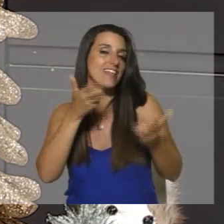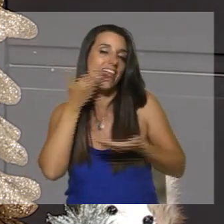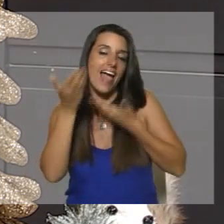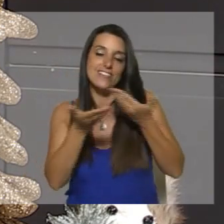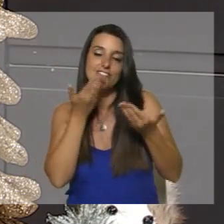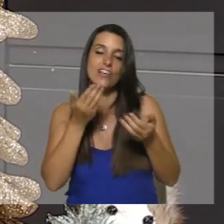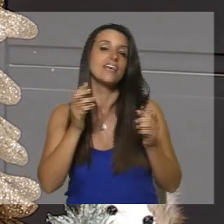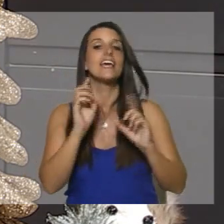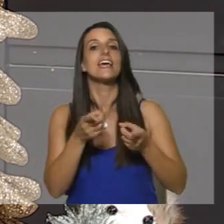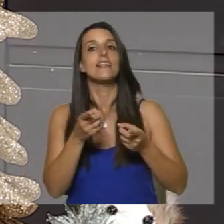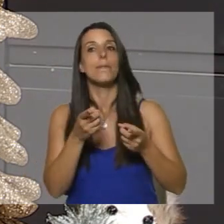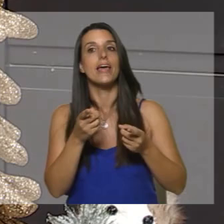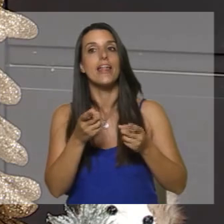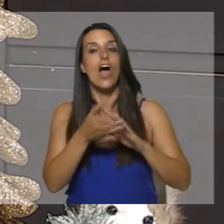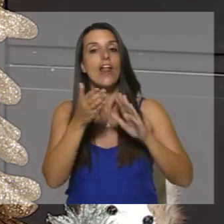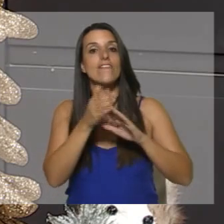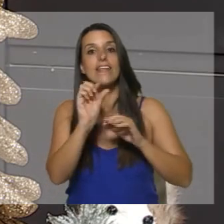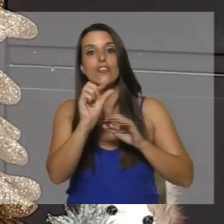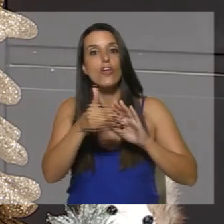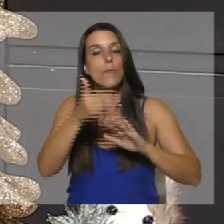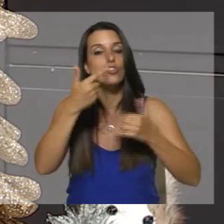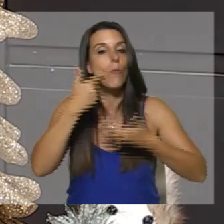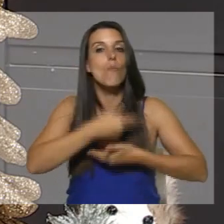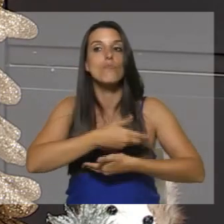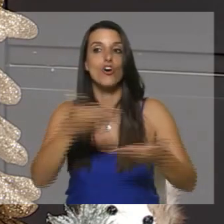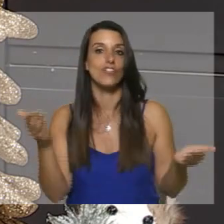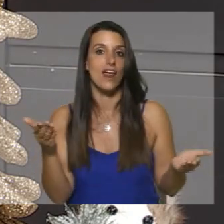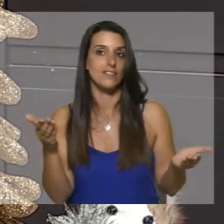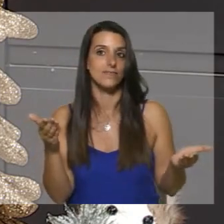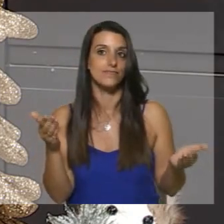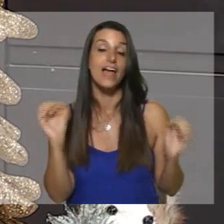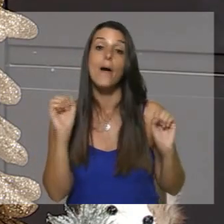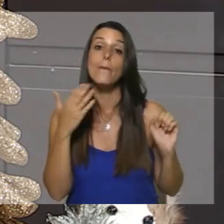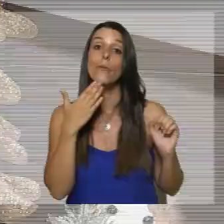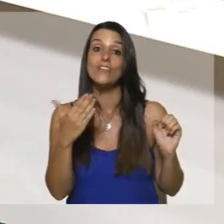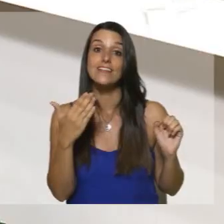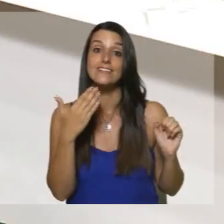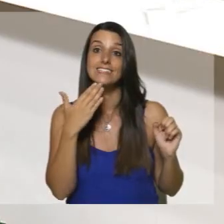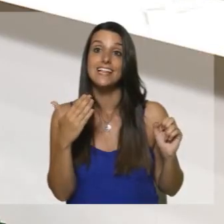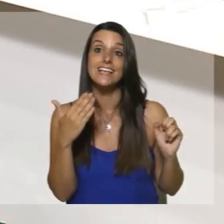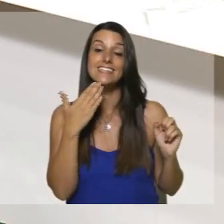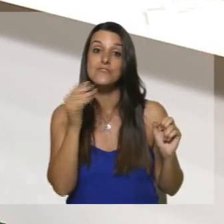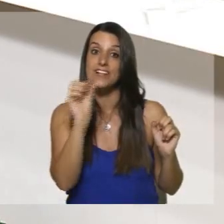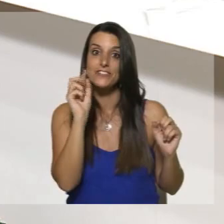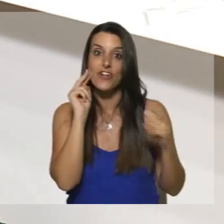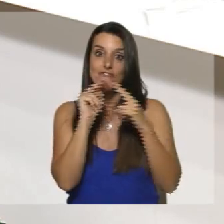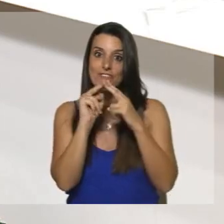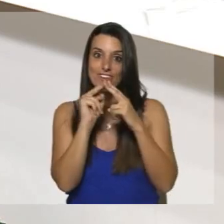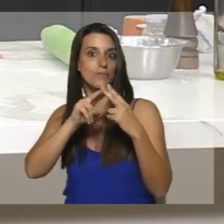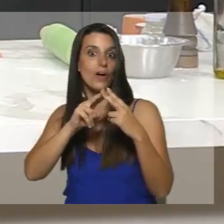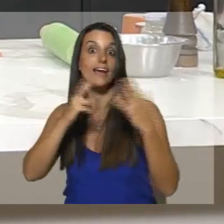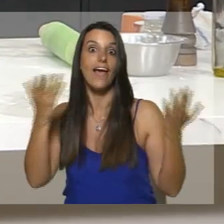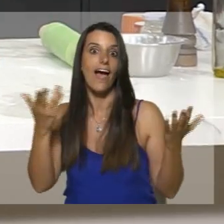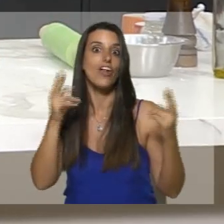que también Esencia, que está próximamente así a salir a la luz. Gracias. Nos vemos en un ratito. Así seguimos Obvio. Disfrutando Dale. De